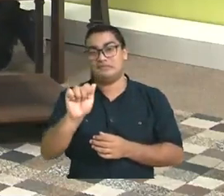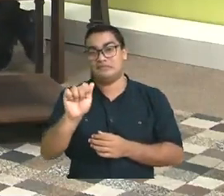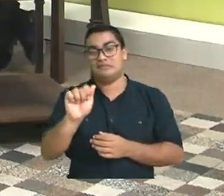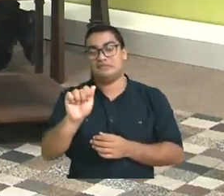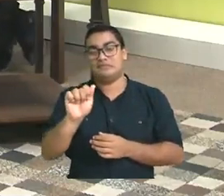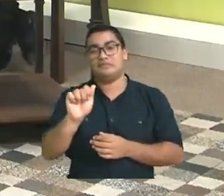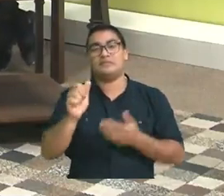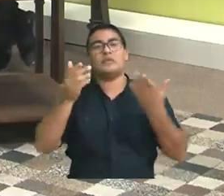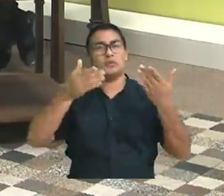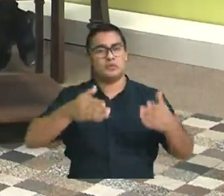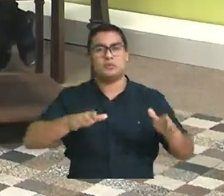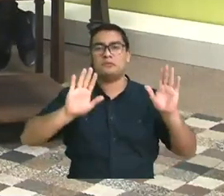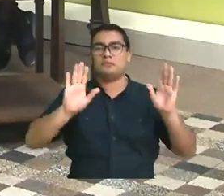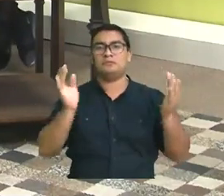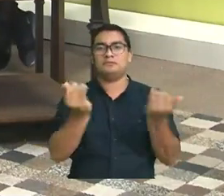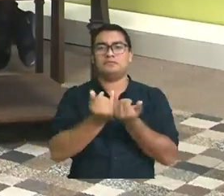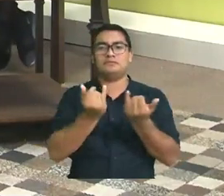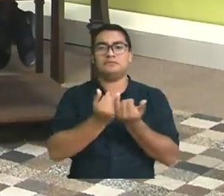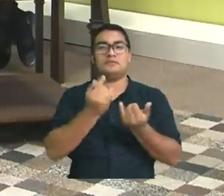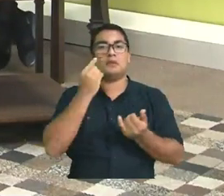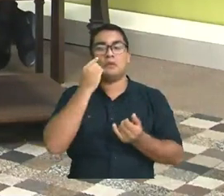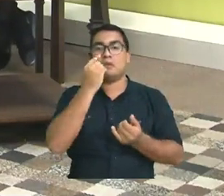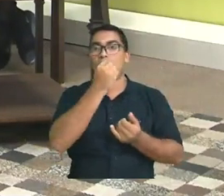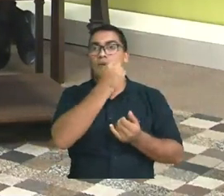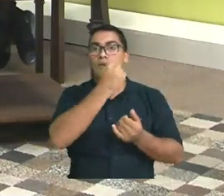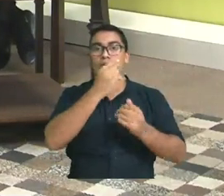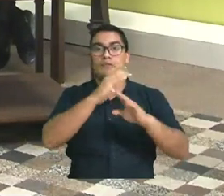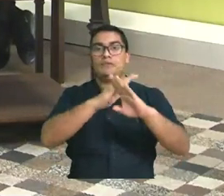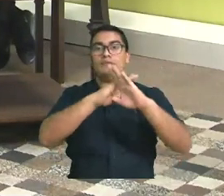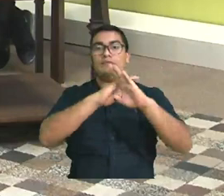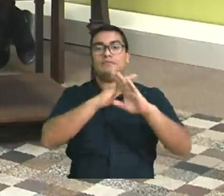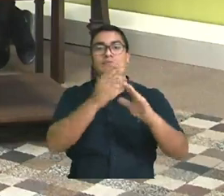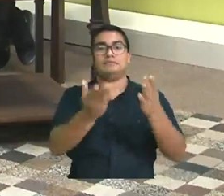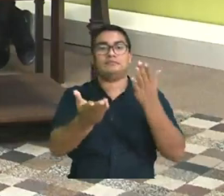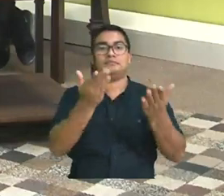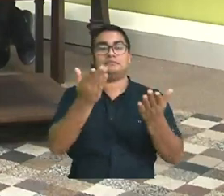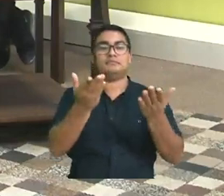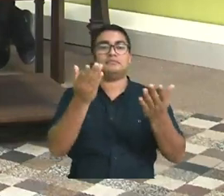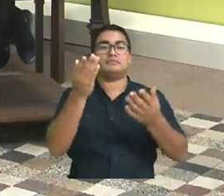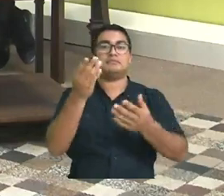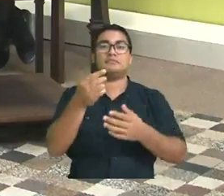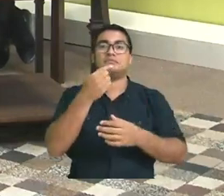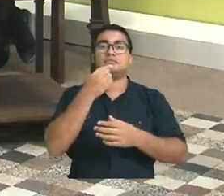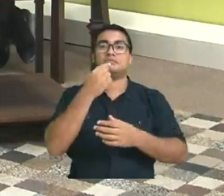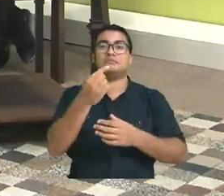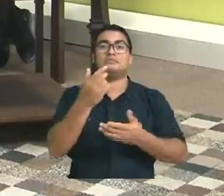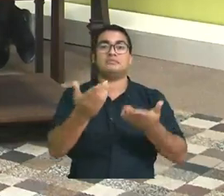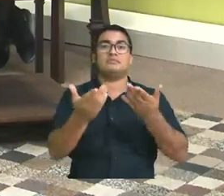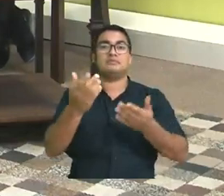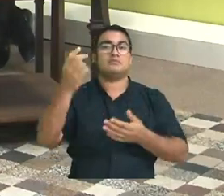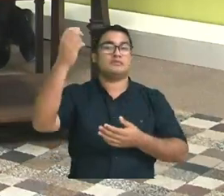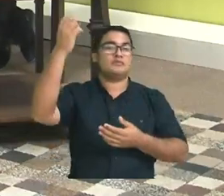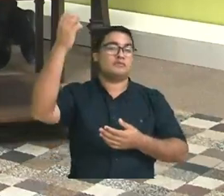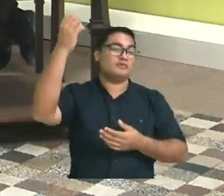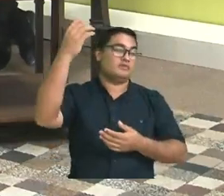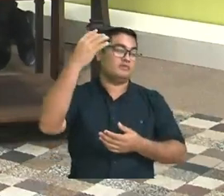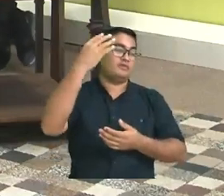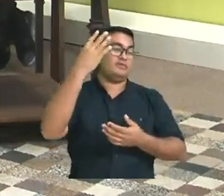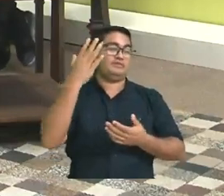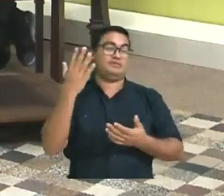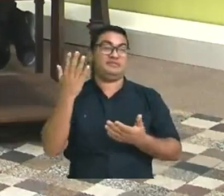Y es como un mecanismo de defensa ante mecanismos traumáticos, a la exposición a las radiaciones